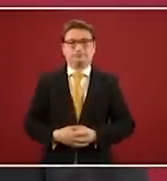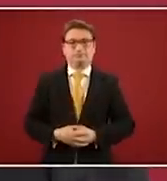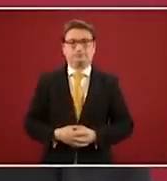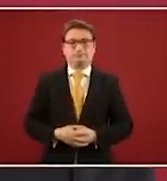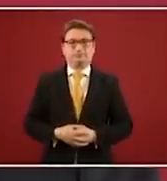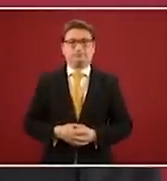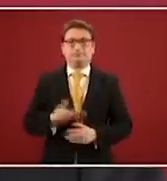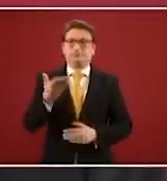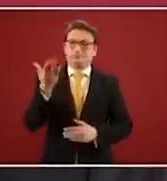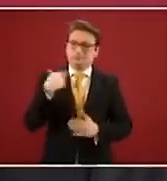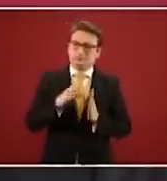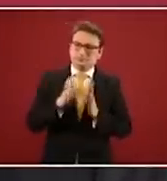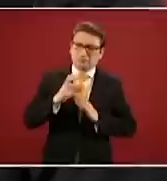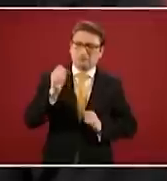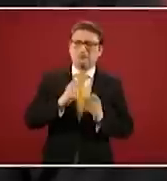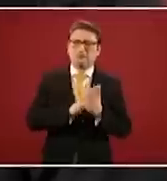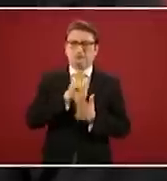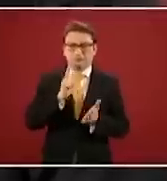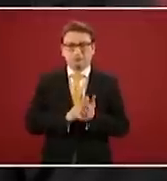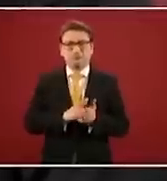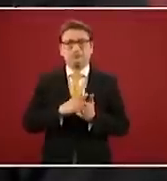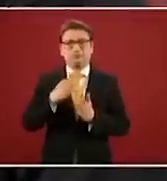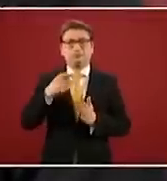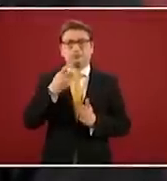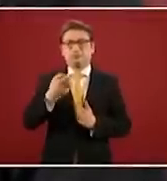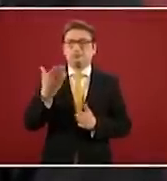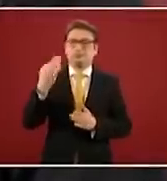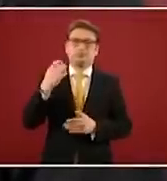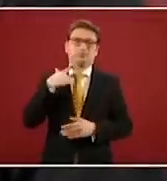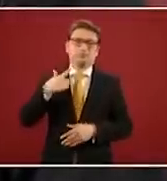a la Constitución, a las leyes en el periodo neoliberal.